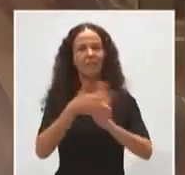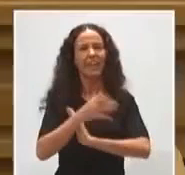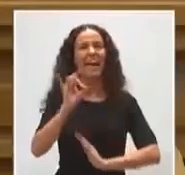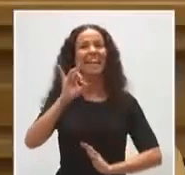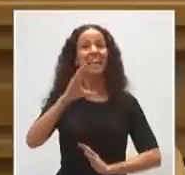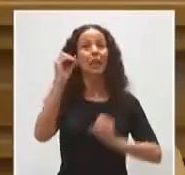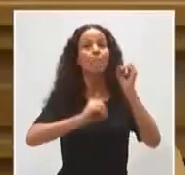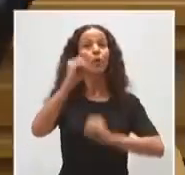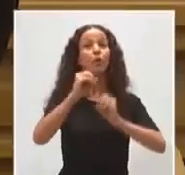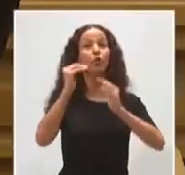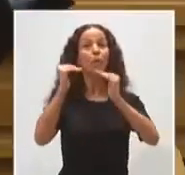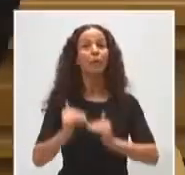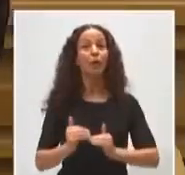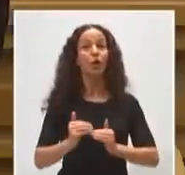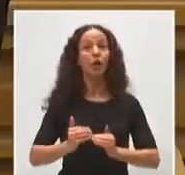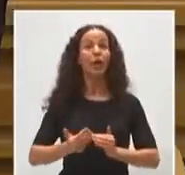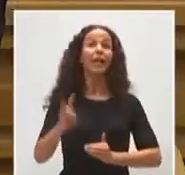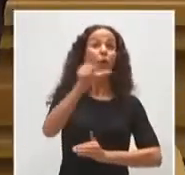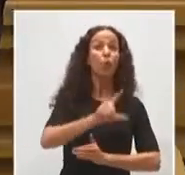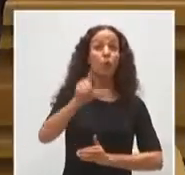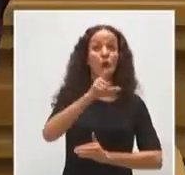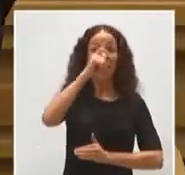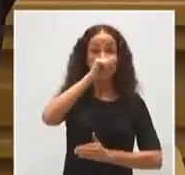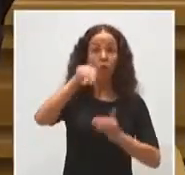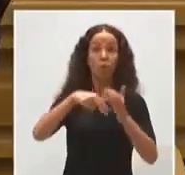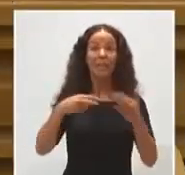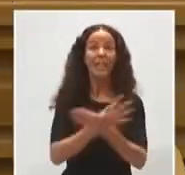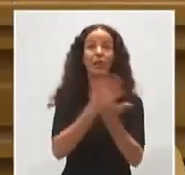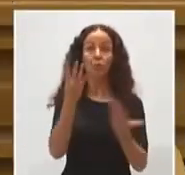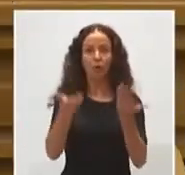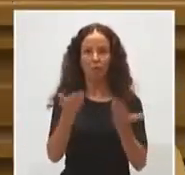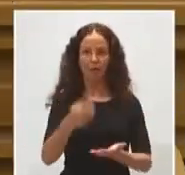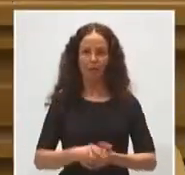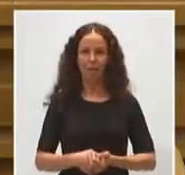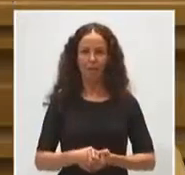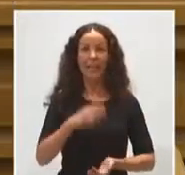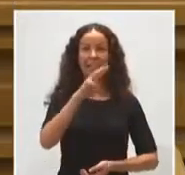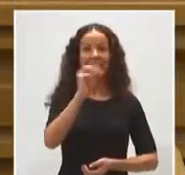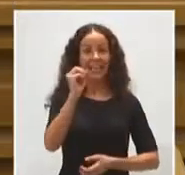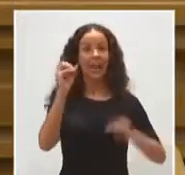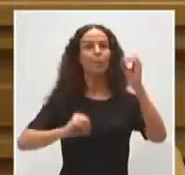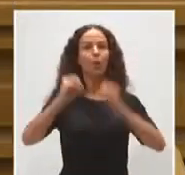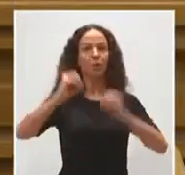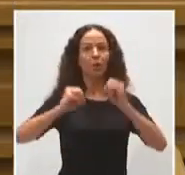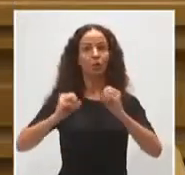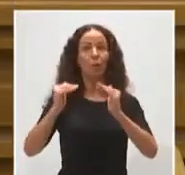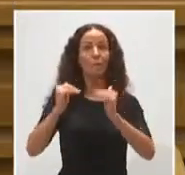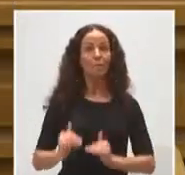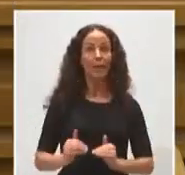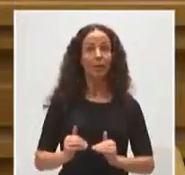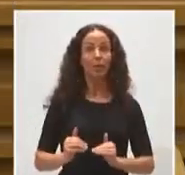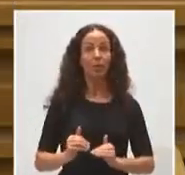que en julio del 19 y un 30% menos que en el